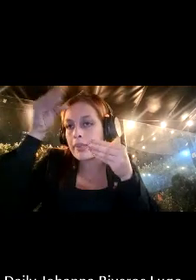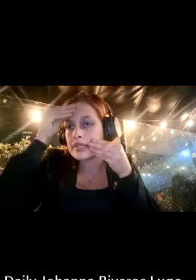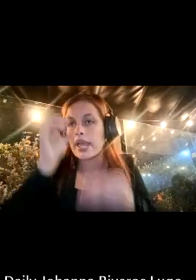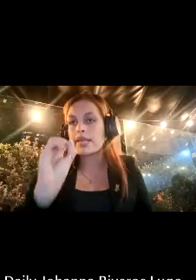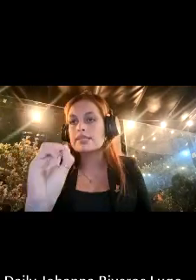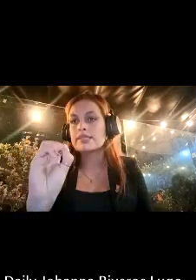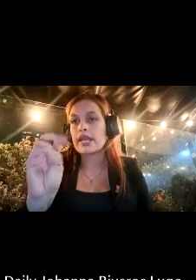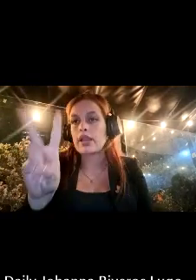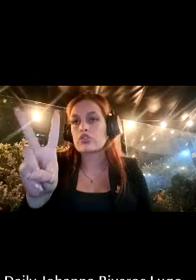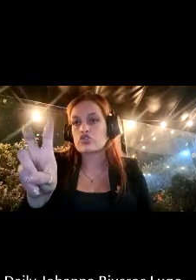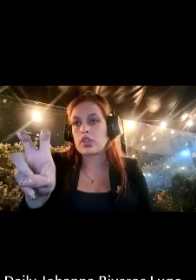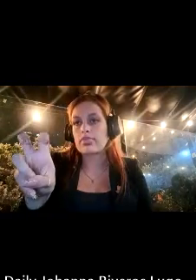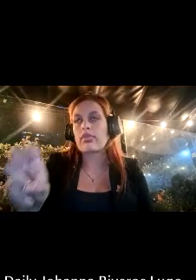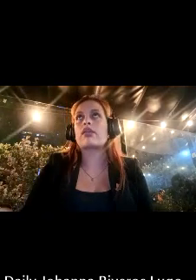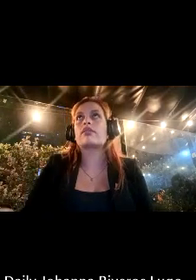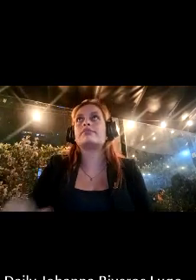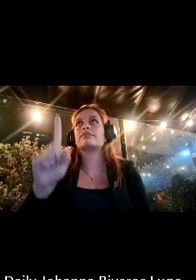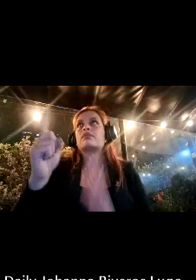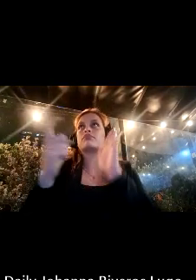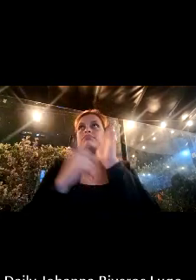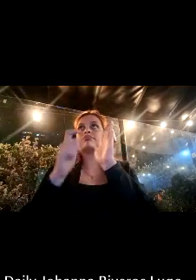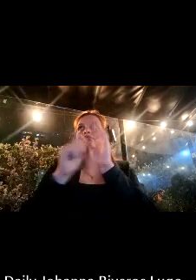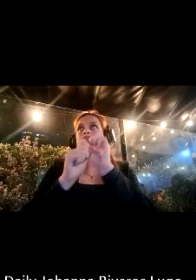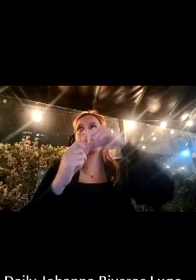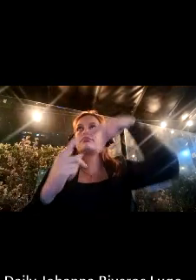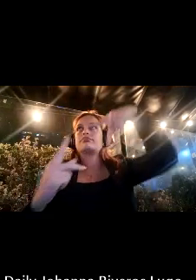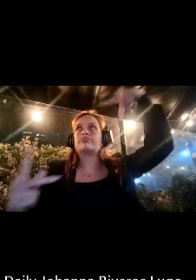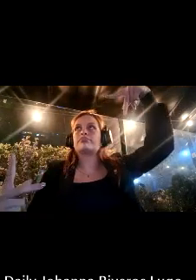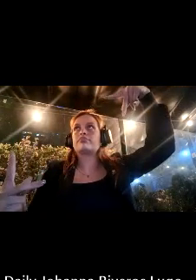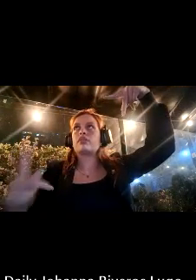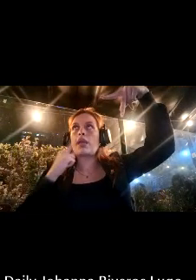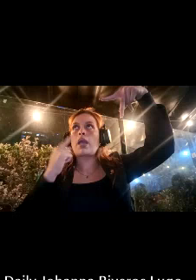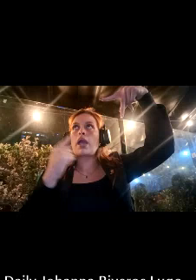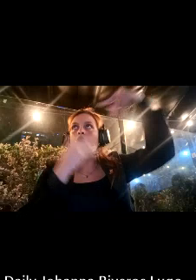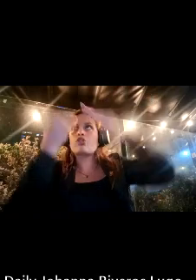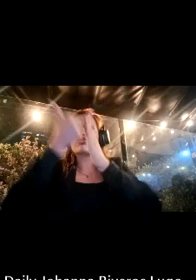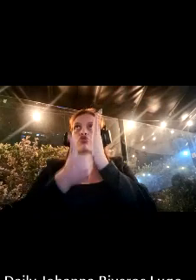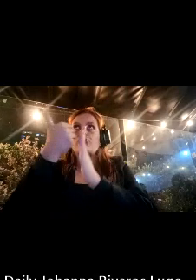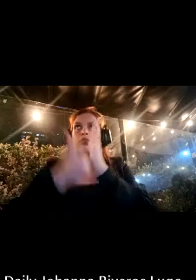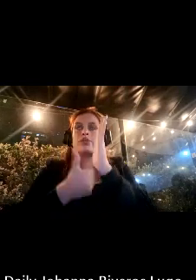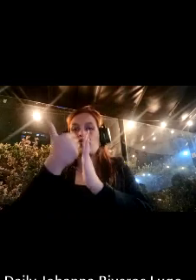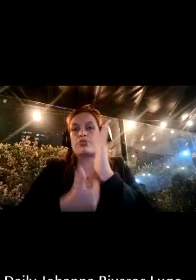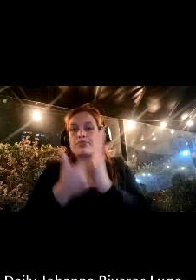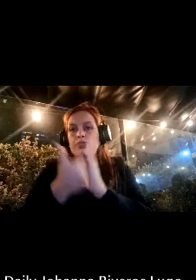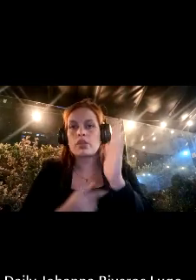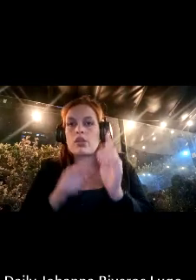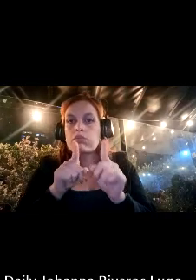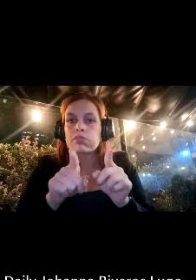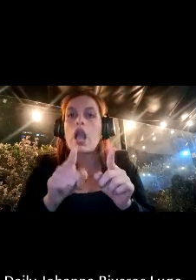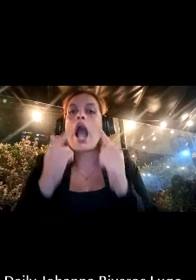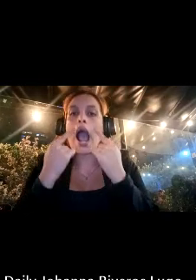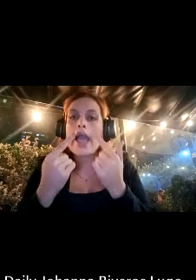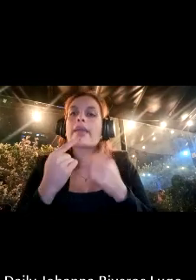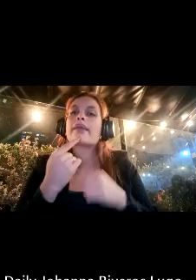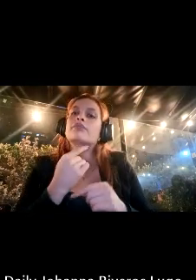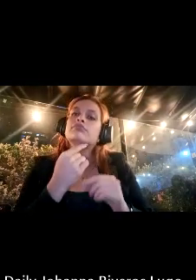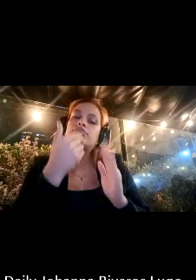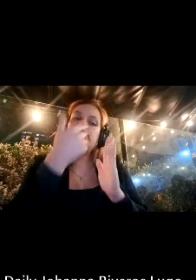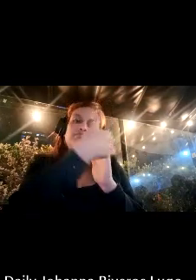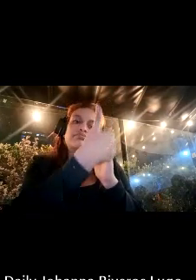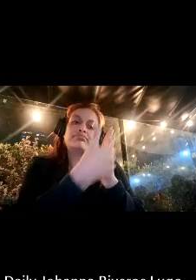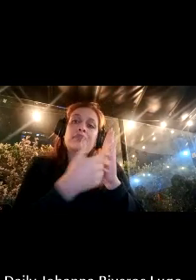ingresamos y pues se nos va a abrir este documento. En este documento están todas las actividades y pues